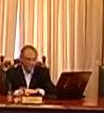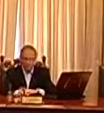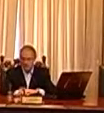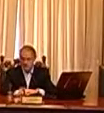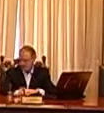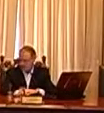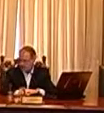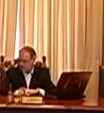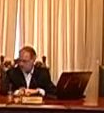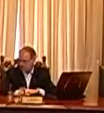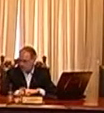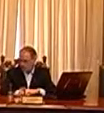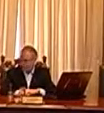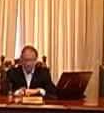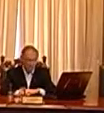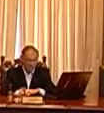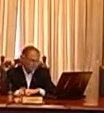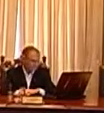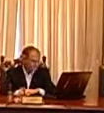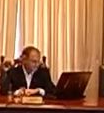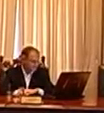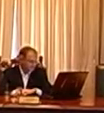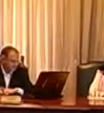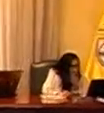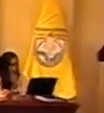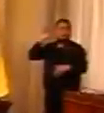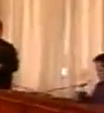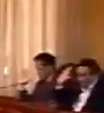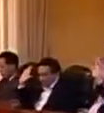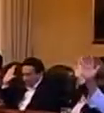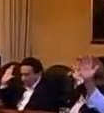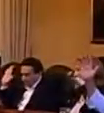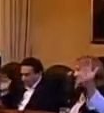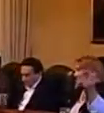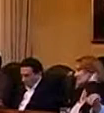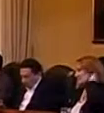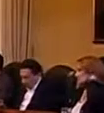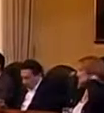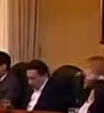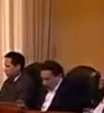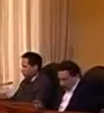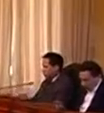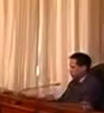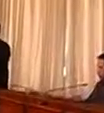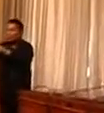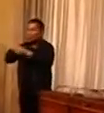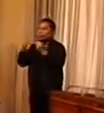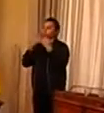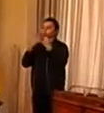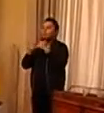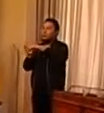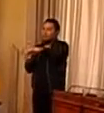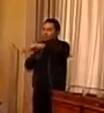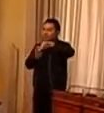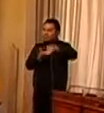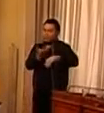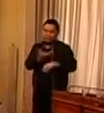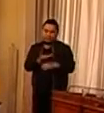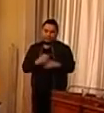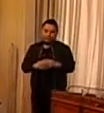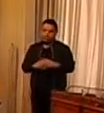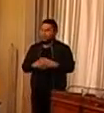mencionado, sírvanse expresarlo levantando la mano. Se aprueba por unanimidad de votos. Muchas gracias. Vamos al siguiente punto, por